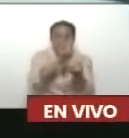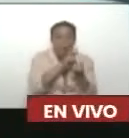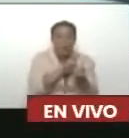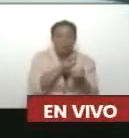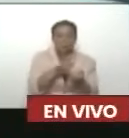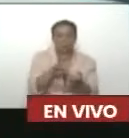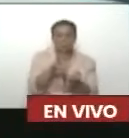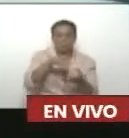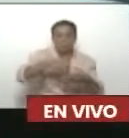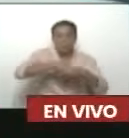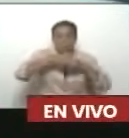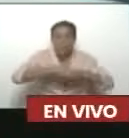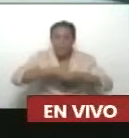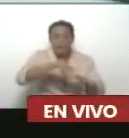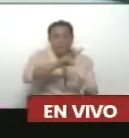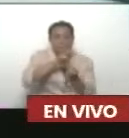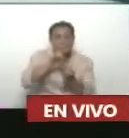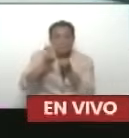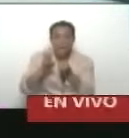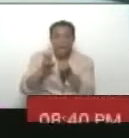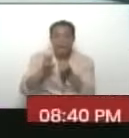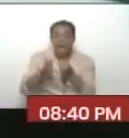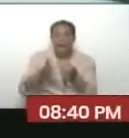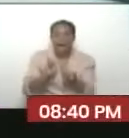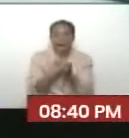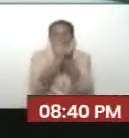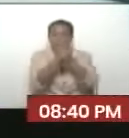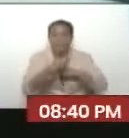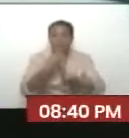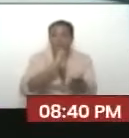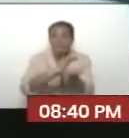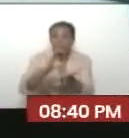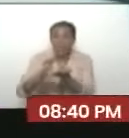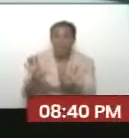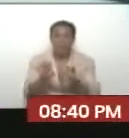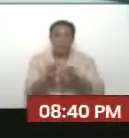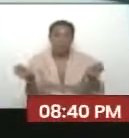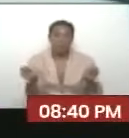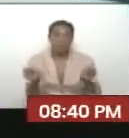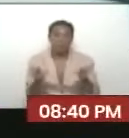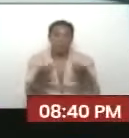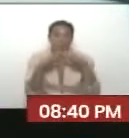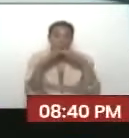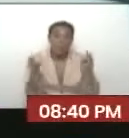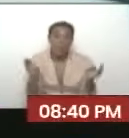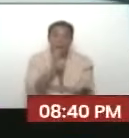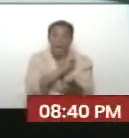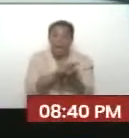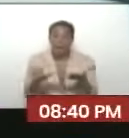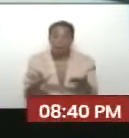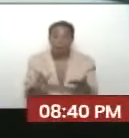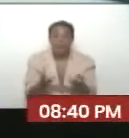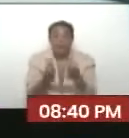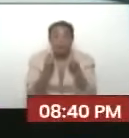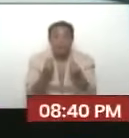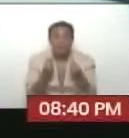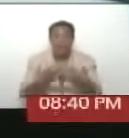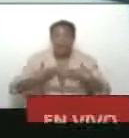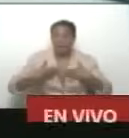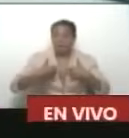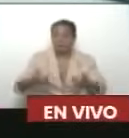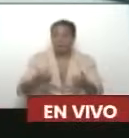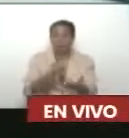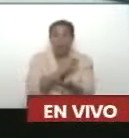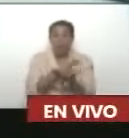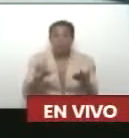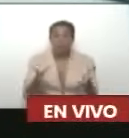impuestos, convertir eso en derechos sociales, a la educación pública, gratuita y de calidad, a la salud pública